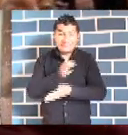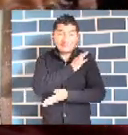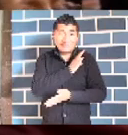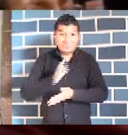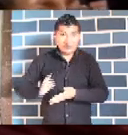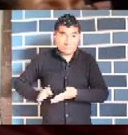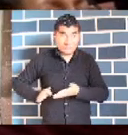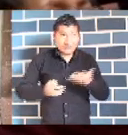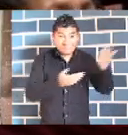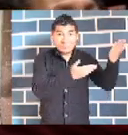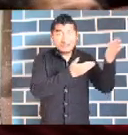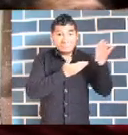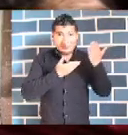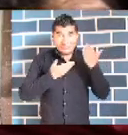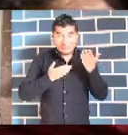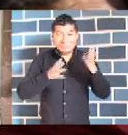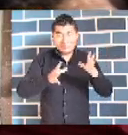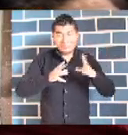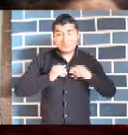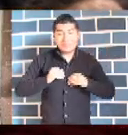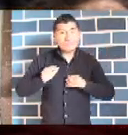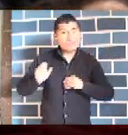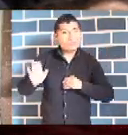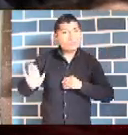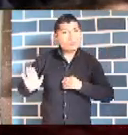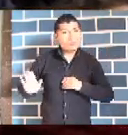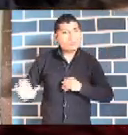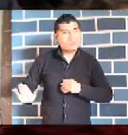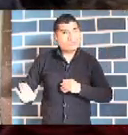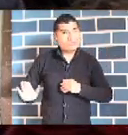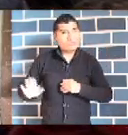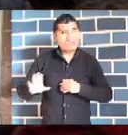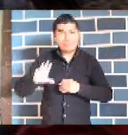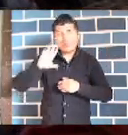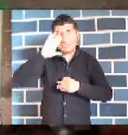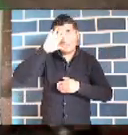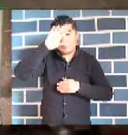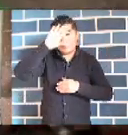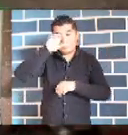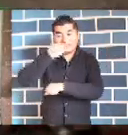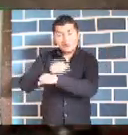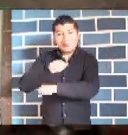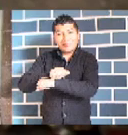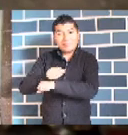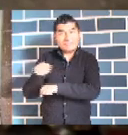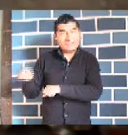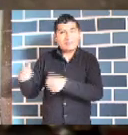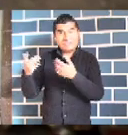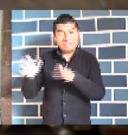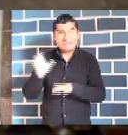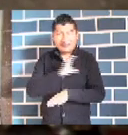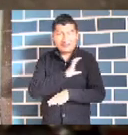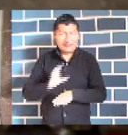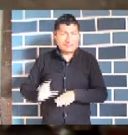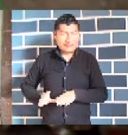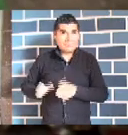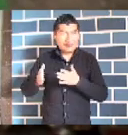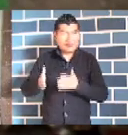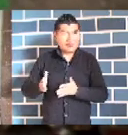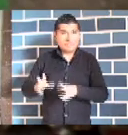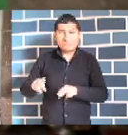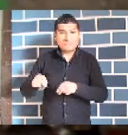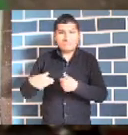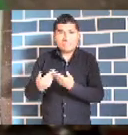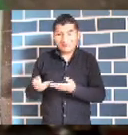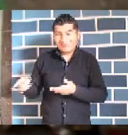filemón a recibir a su esclavo onésimo que se había hecho cristiano ya no con